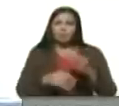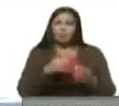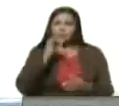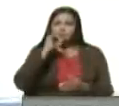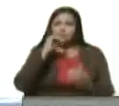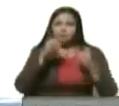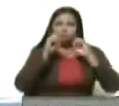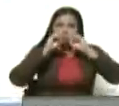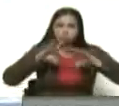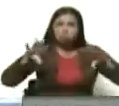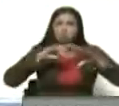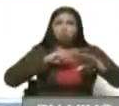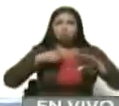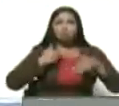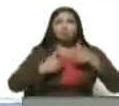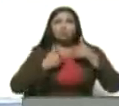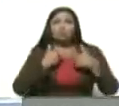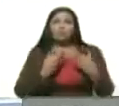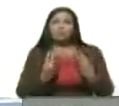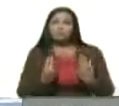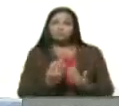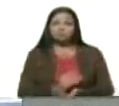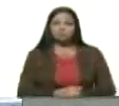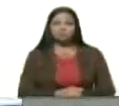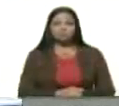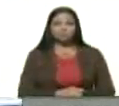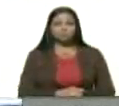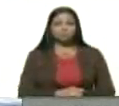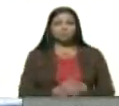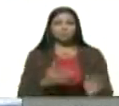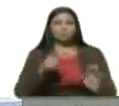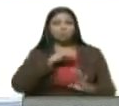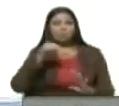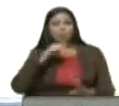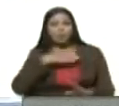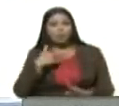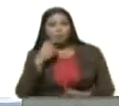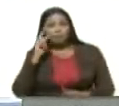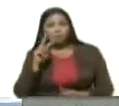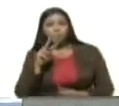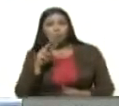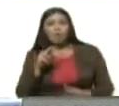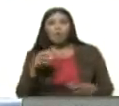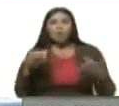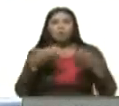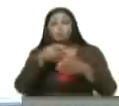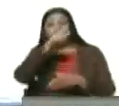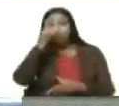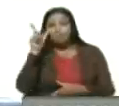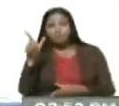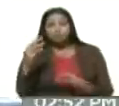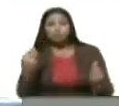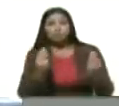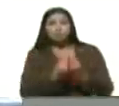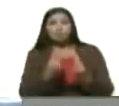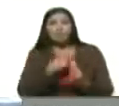como información que nos preocupa muchísimo, y queremos, el Partido Socialista Unido de Venezuela en